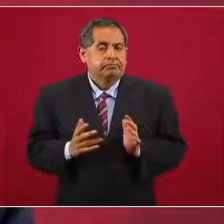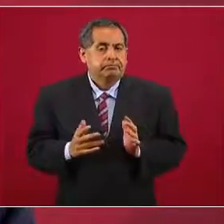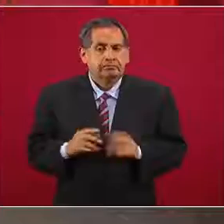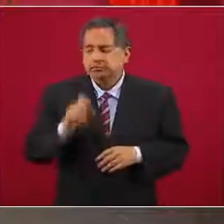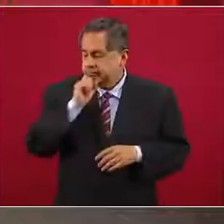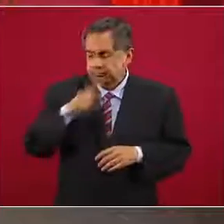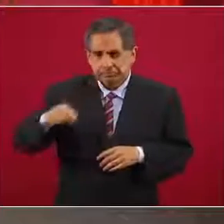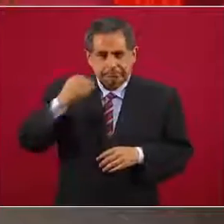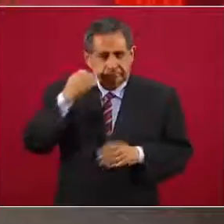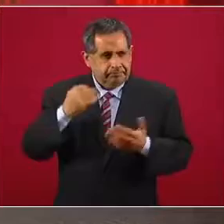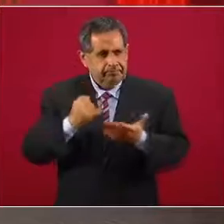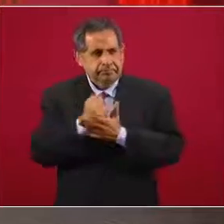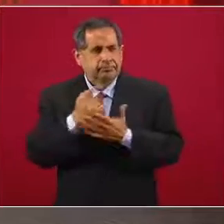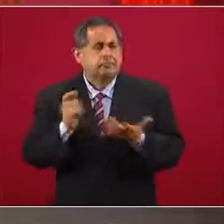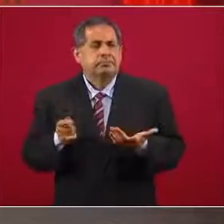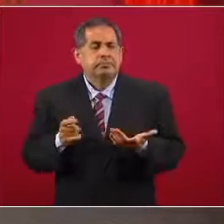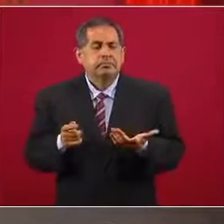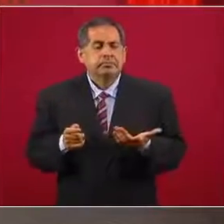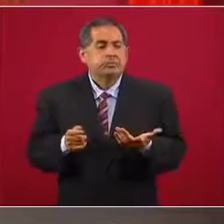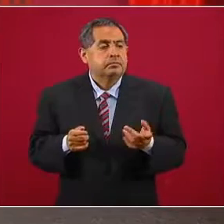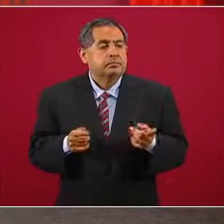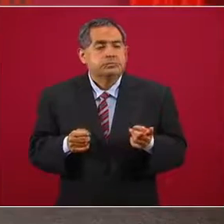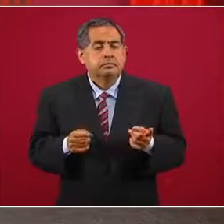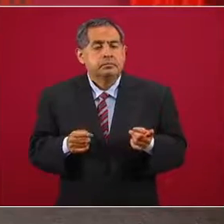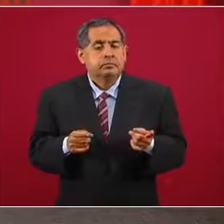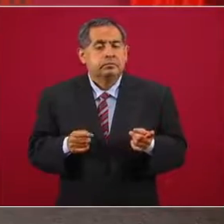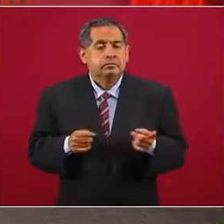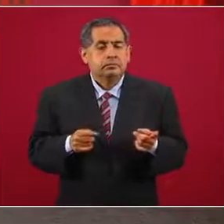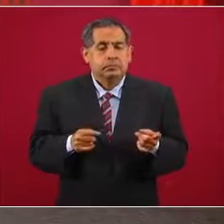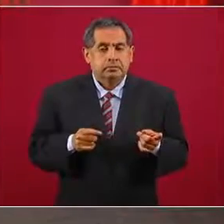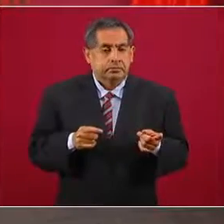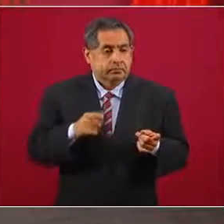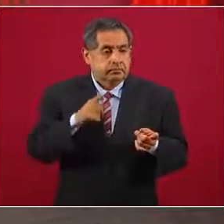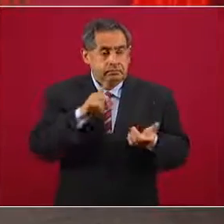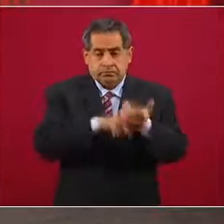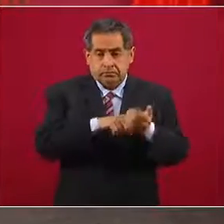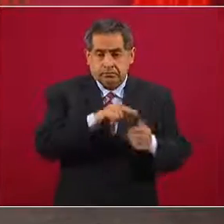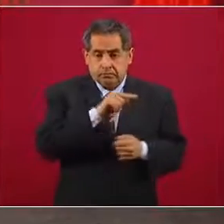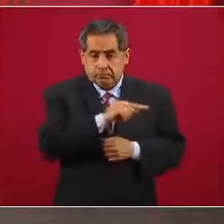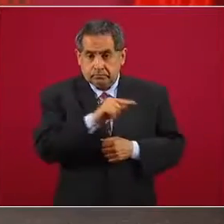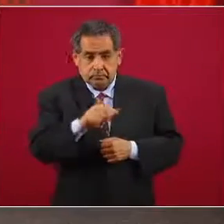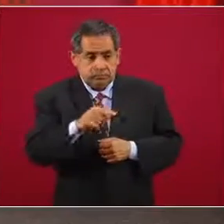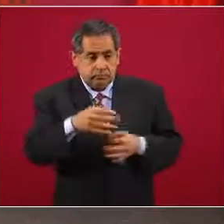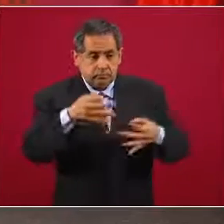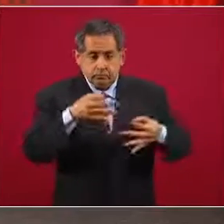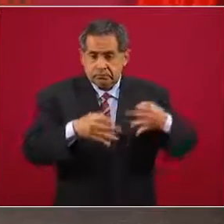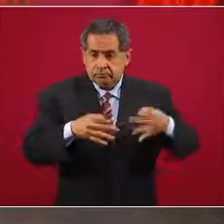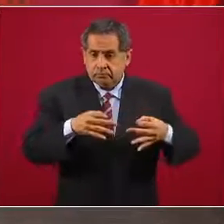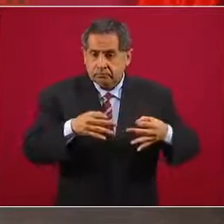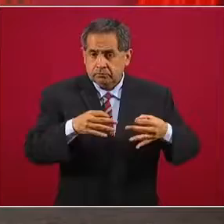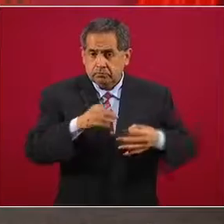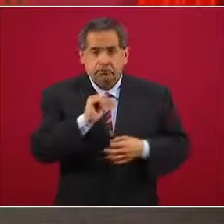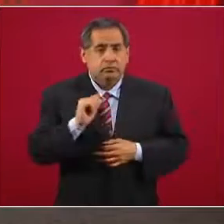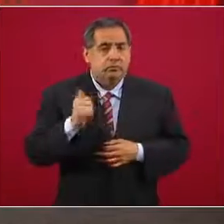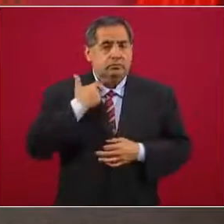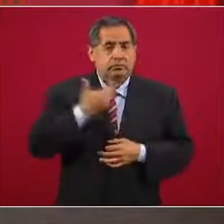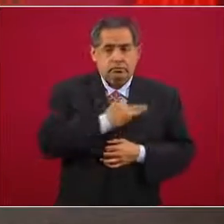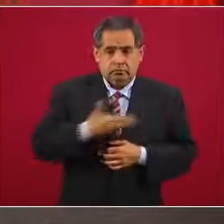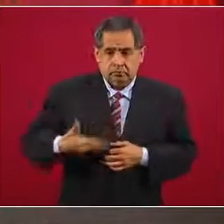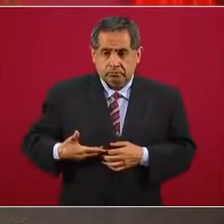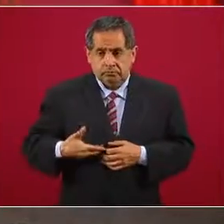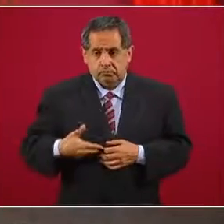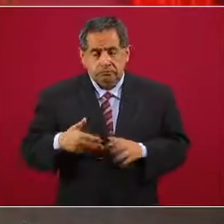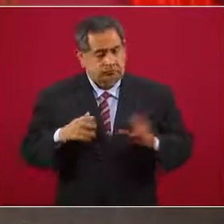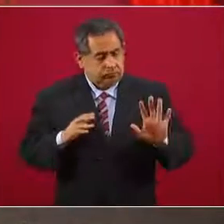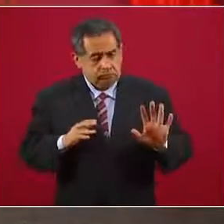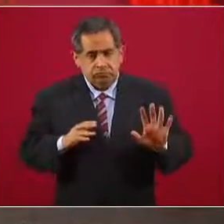también a los que quieren que se juicie a los expresidentes, con